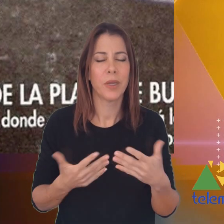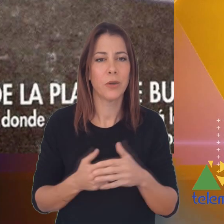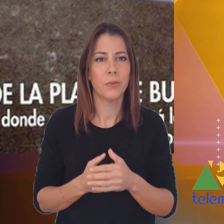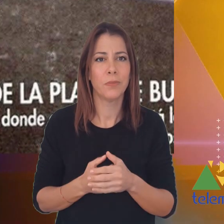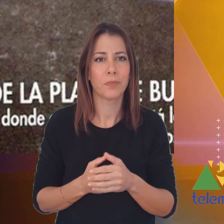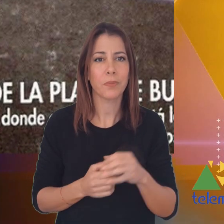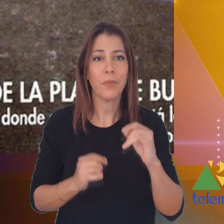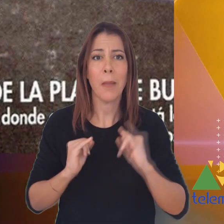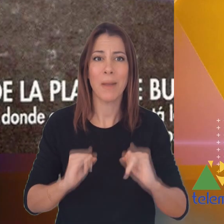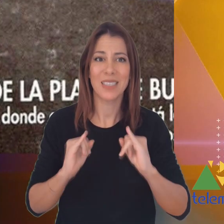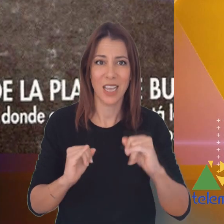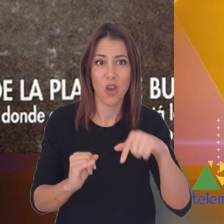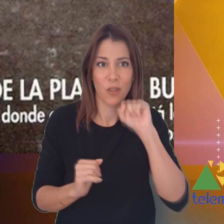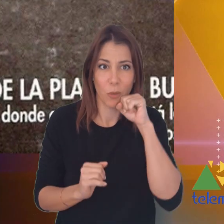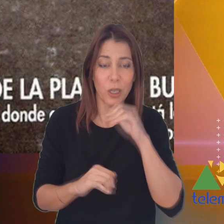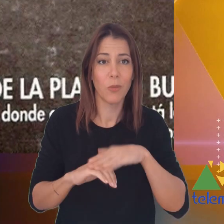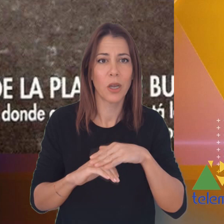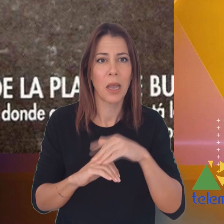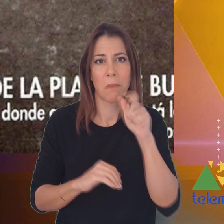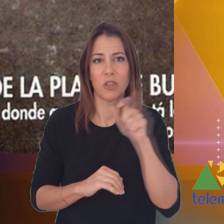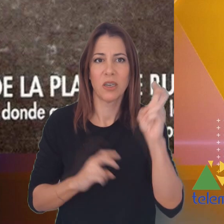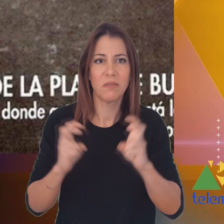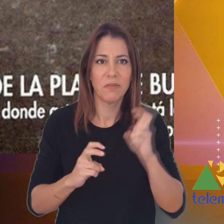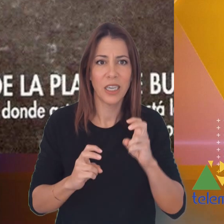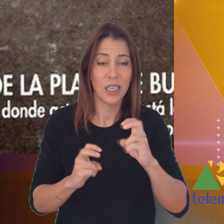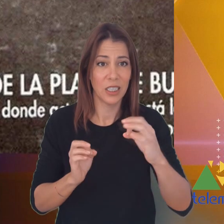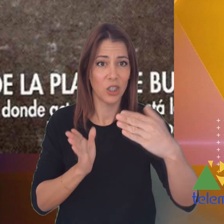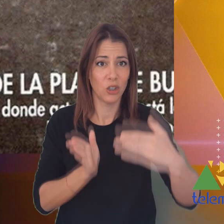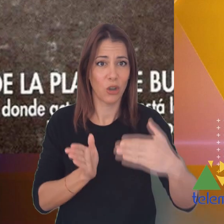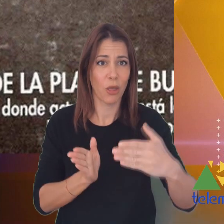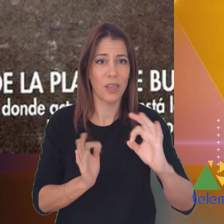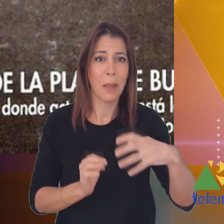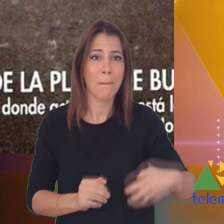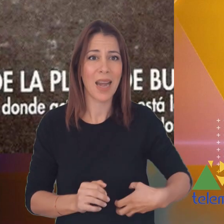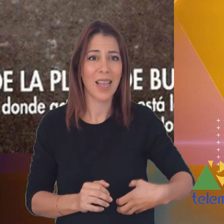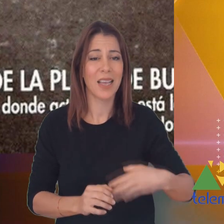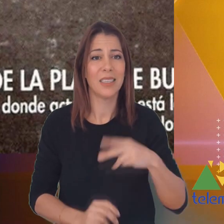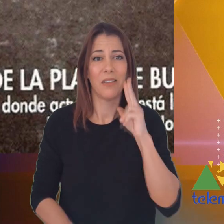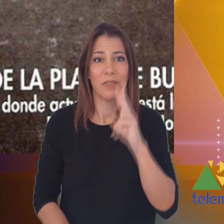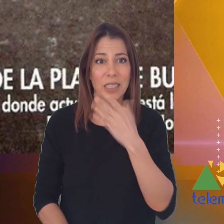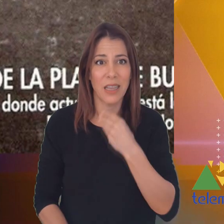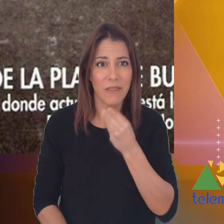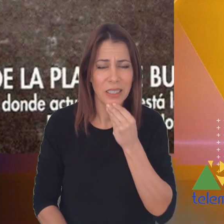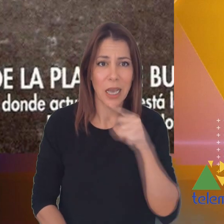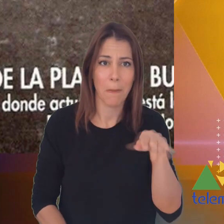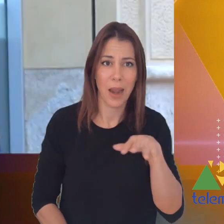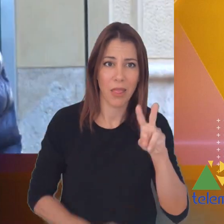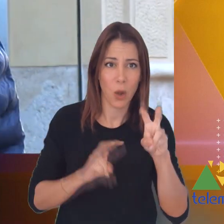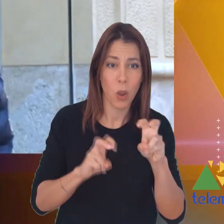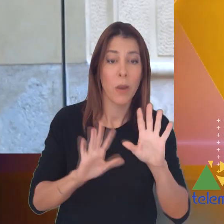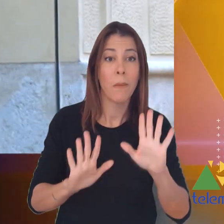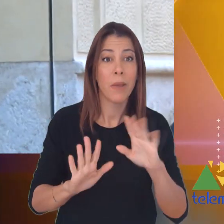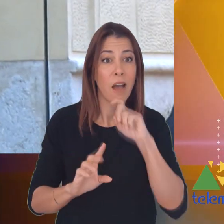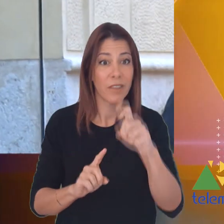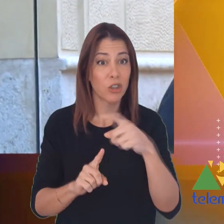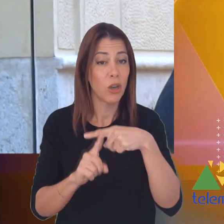pues el paseo de Motril. Aquí la gente se paseaba en este trozo, Marqués de Vistabella, Plaza Nueva. Por cierto, pusieron a mediados del